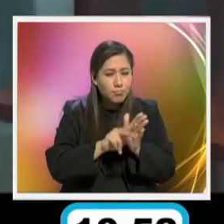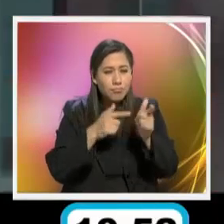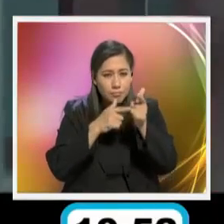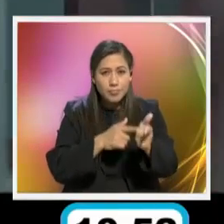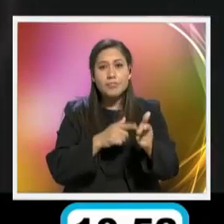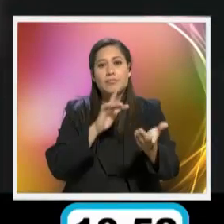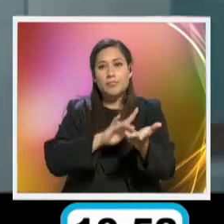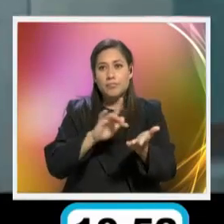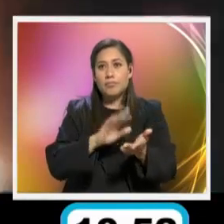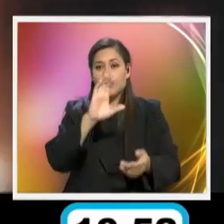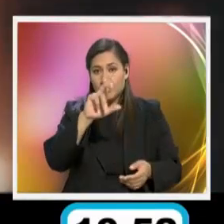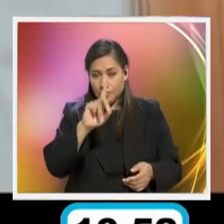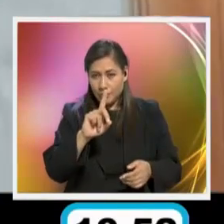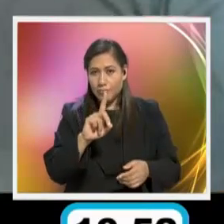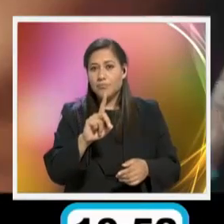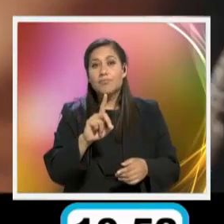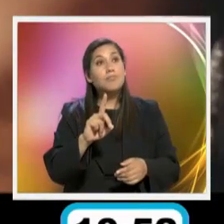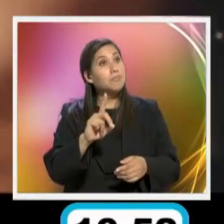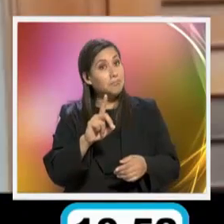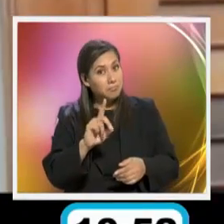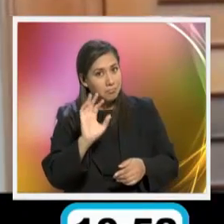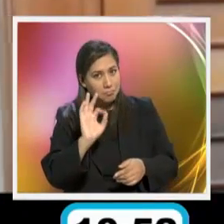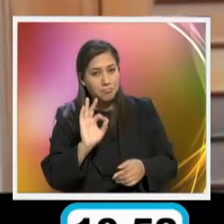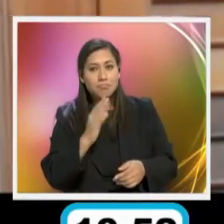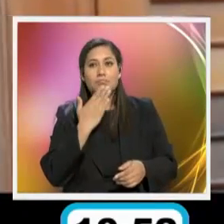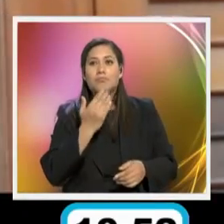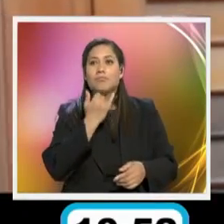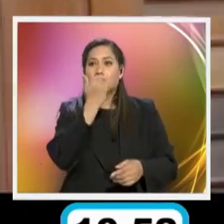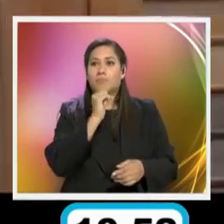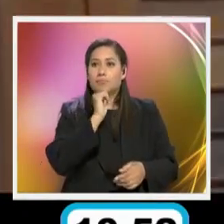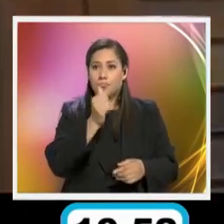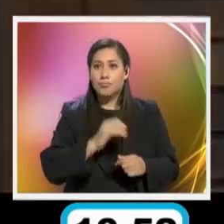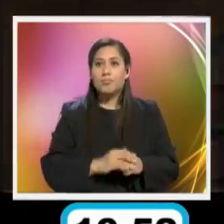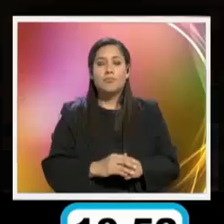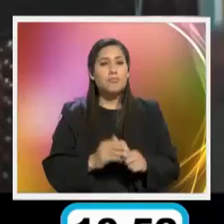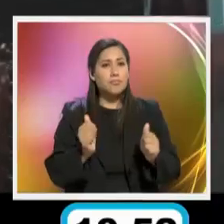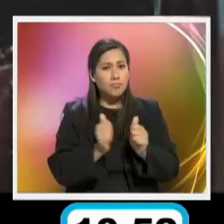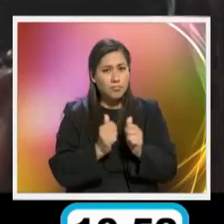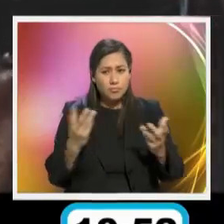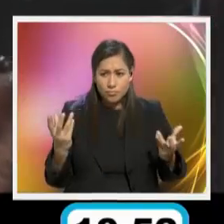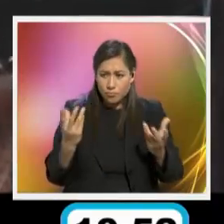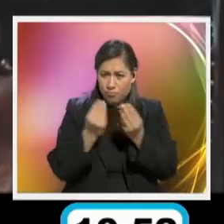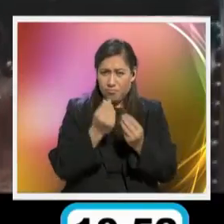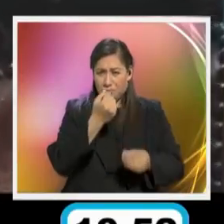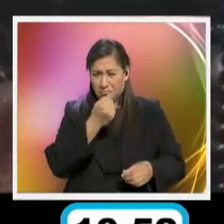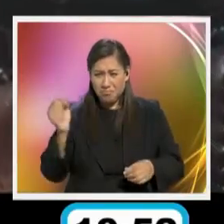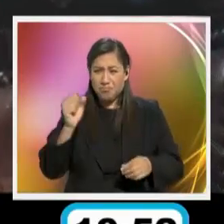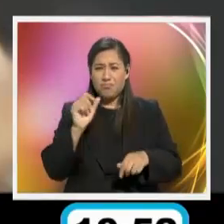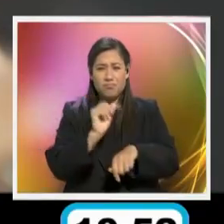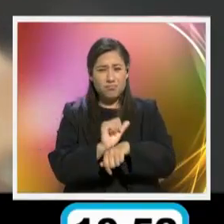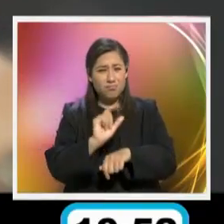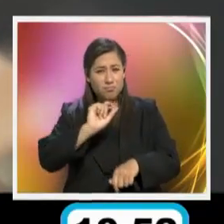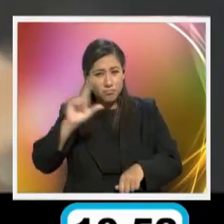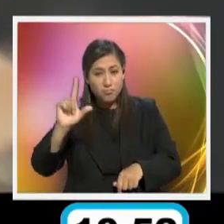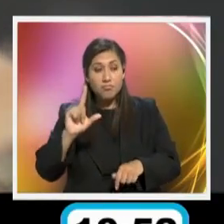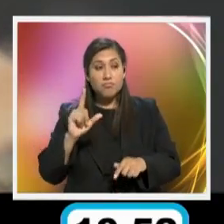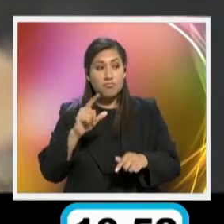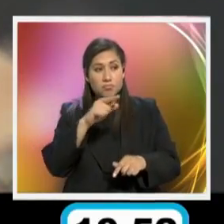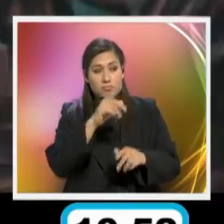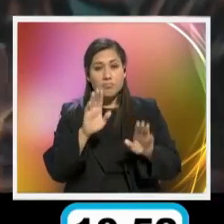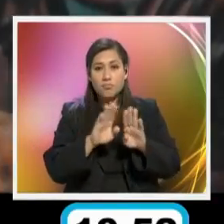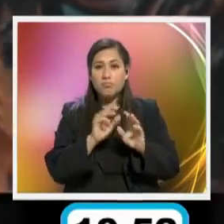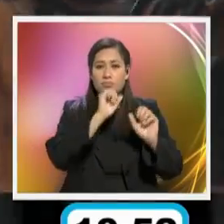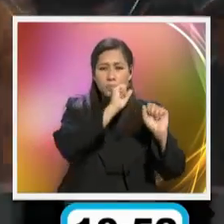apoyen y la disquera Sí. Lisos pues diga, no, pues Oye, no nos equivocamos. Con los grandes estás ahora, Sí, ¿no? Claro, estamos- incursionando en esto de